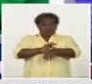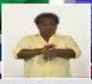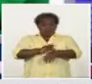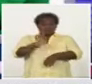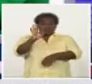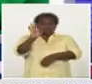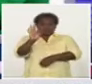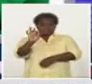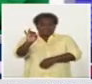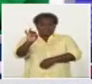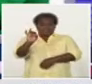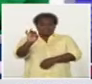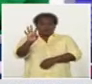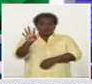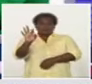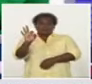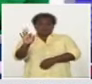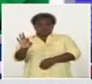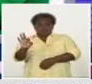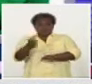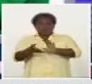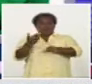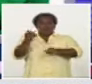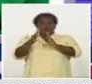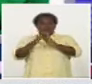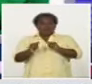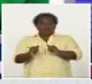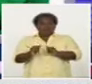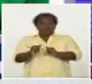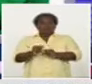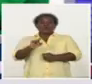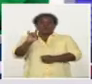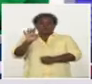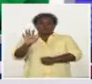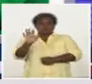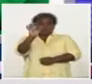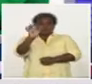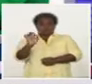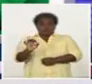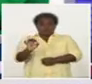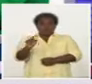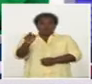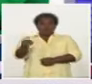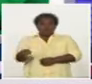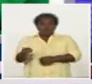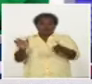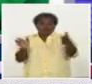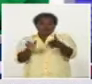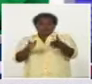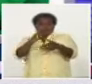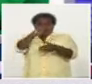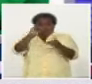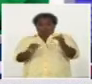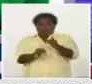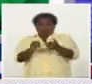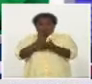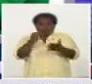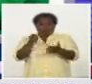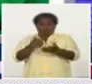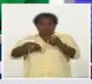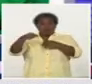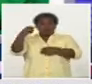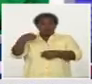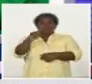748, se han recuperado el 95% de todos los casos pediátricos diagnosticados, y en el día de ayer,